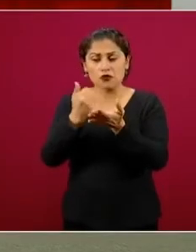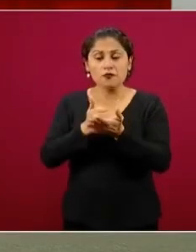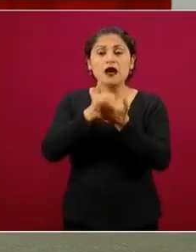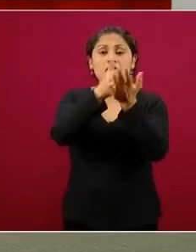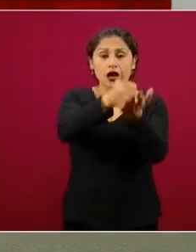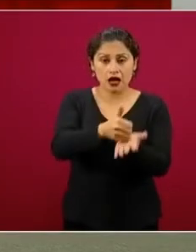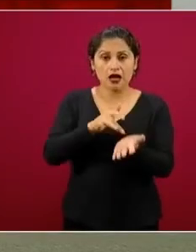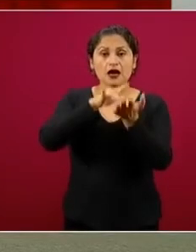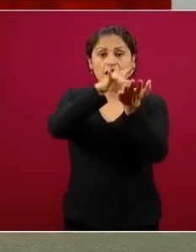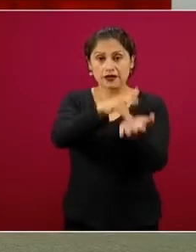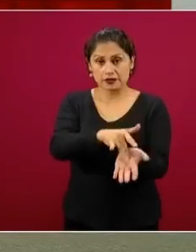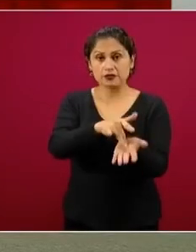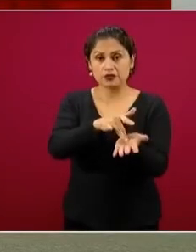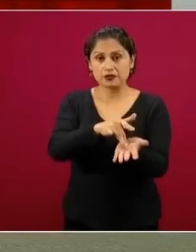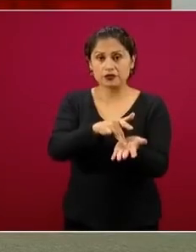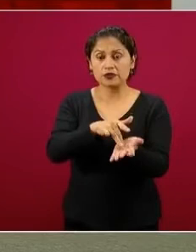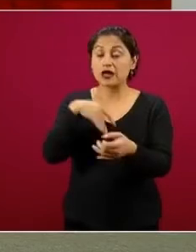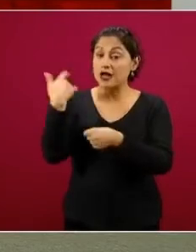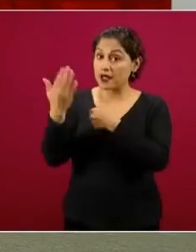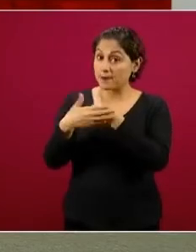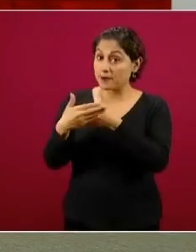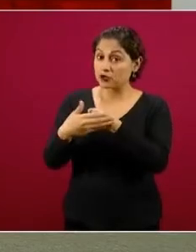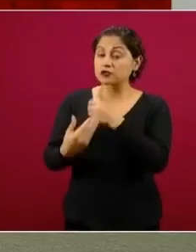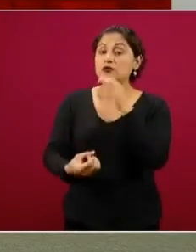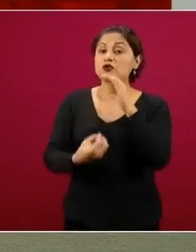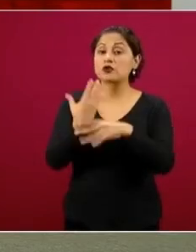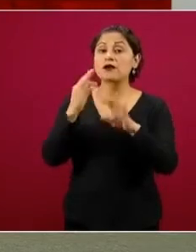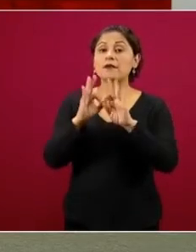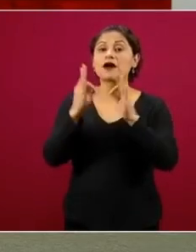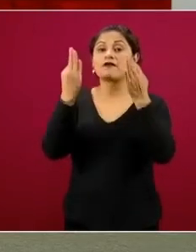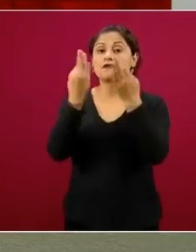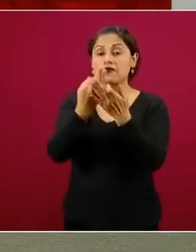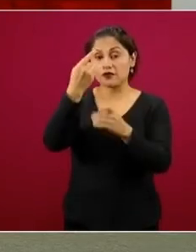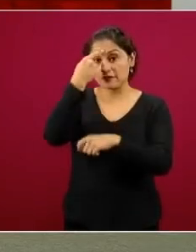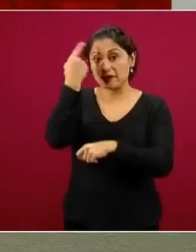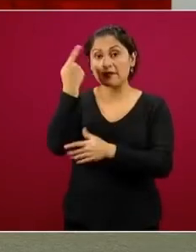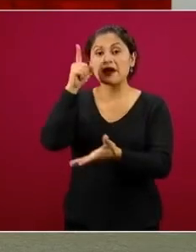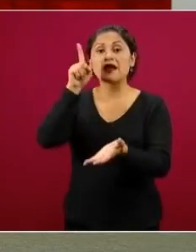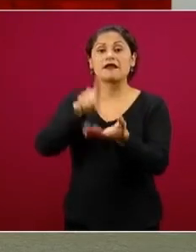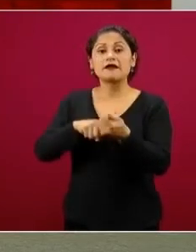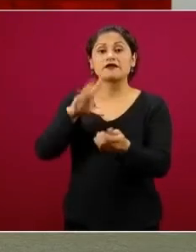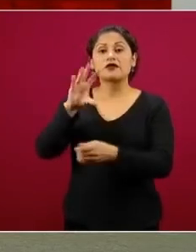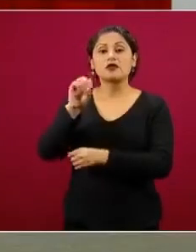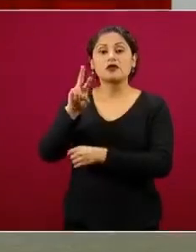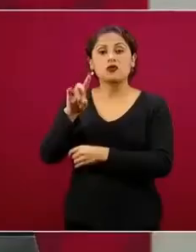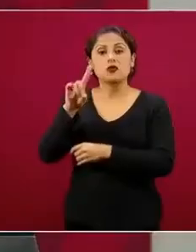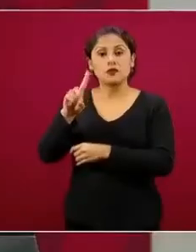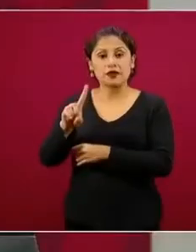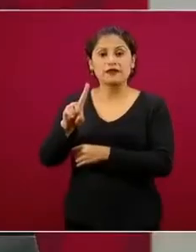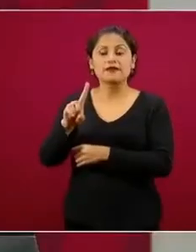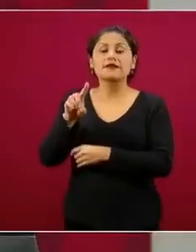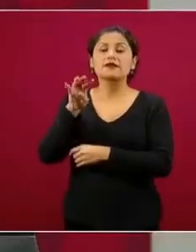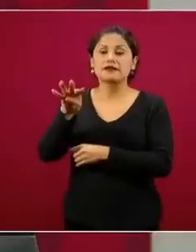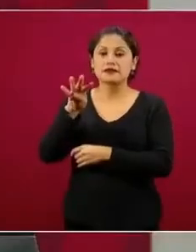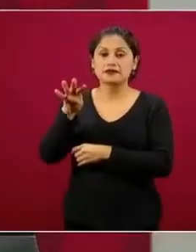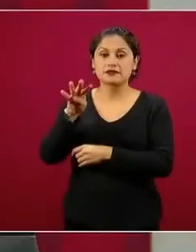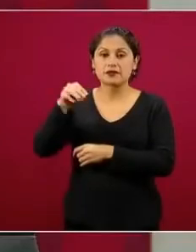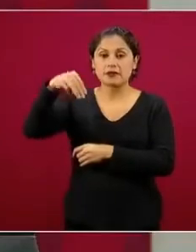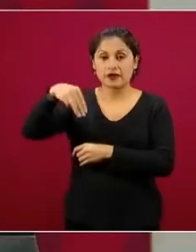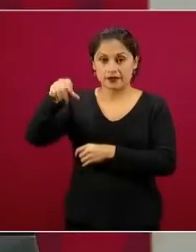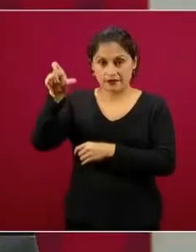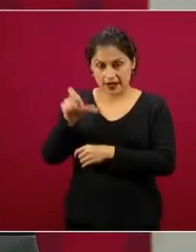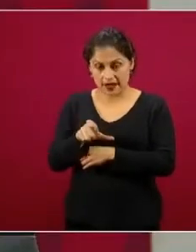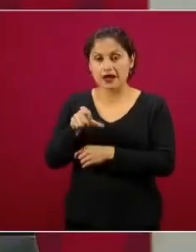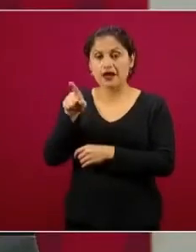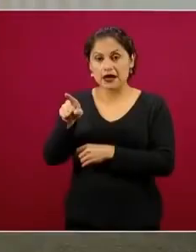presentaremos una nueva funcionalidad de esta herramienta COVID-19 MX, con algunos detalles adicionales que nos van a